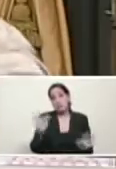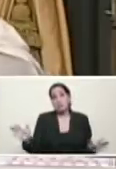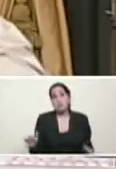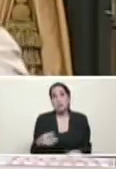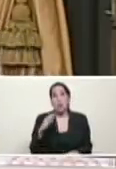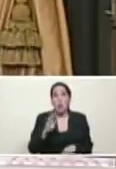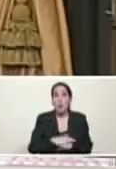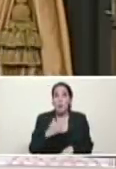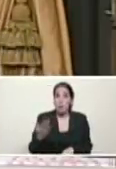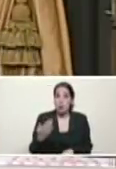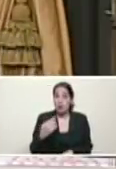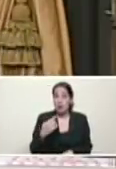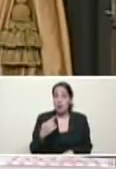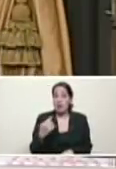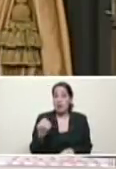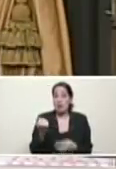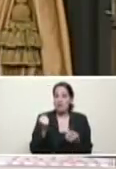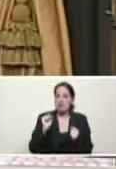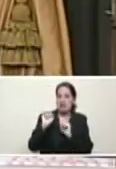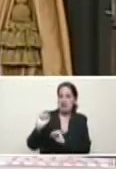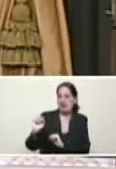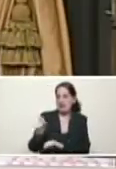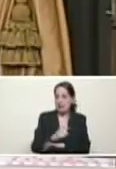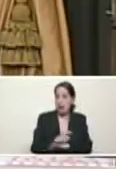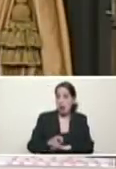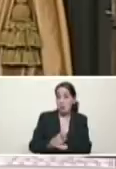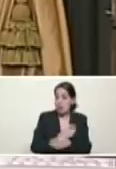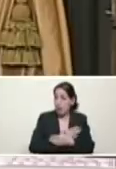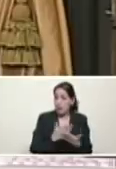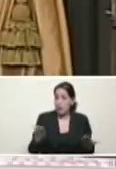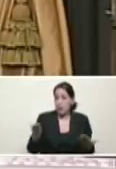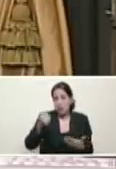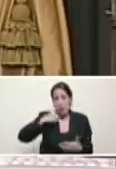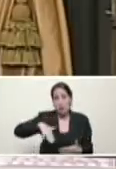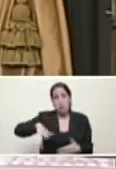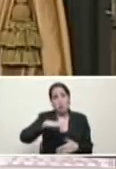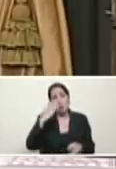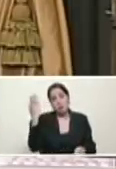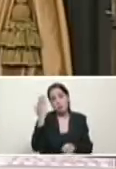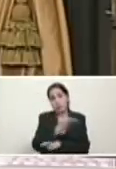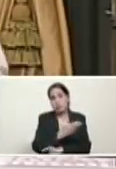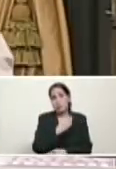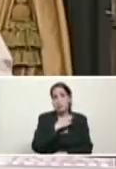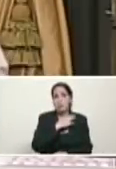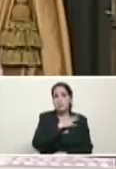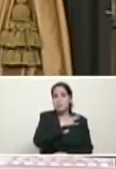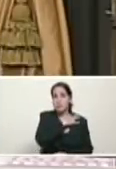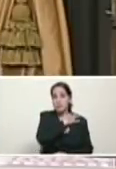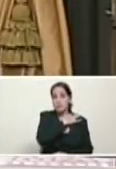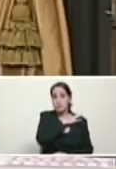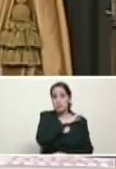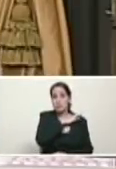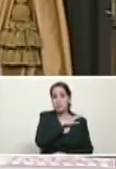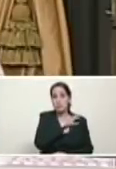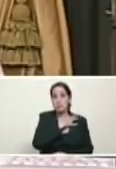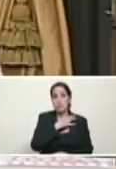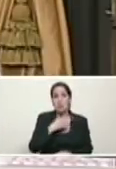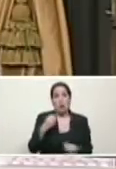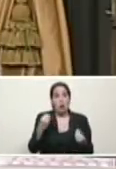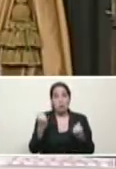delito. Negarse a gobernar, negarse a servir al pueblo. Esto tiene que ser un delito. Si se